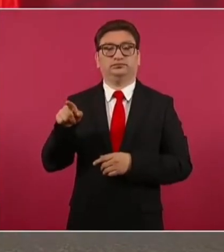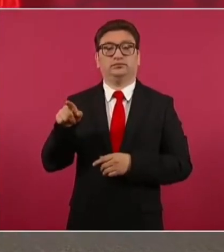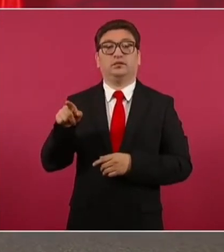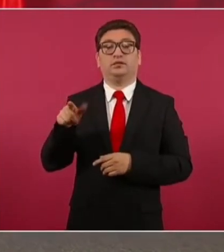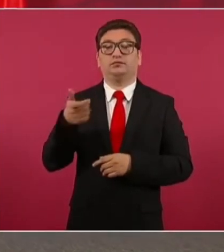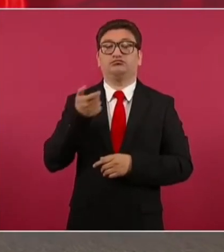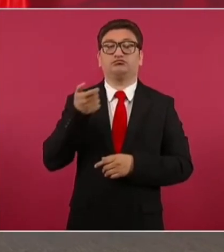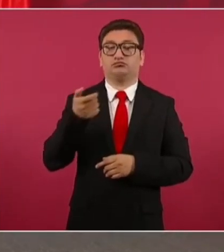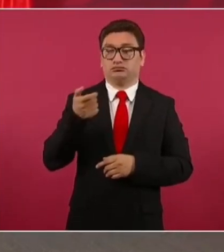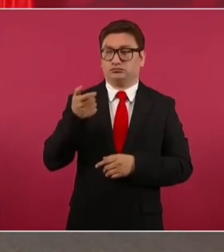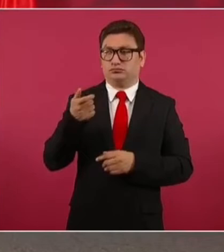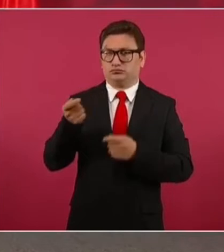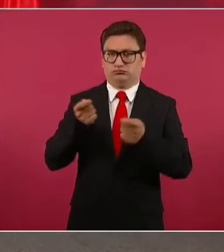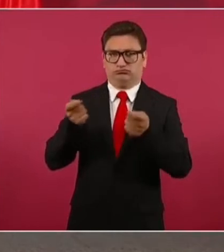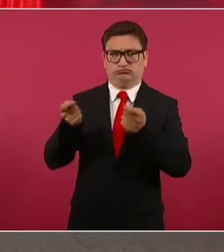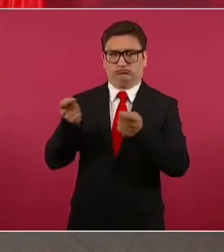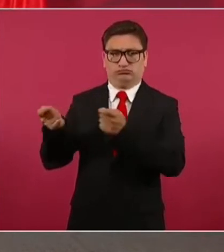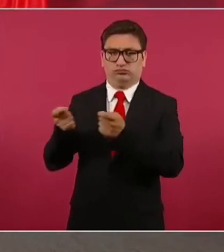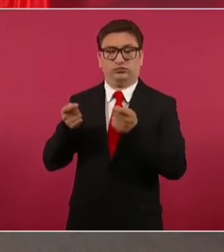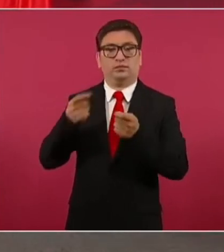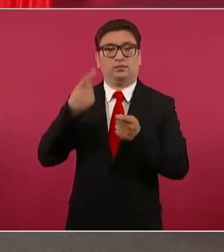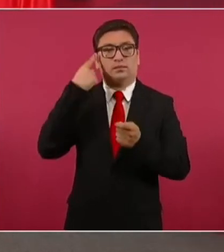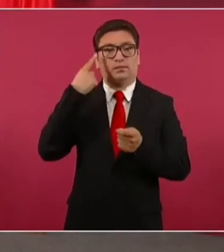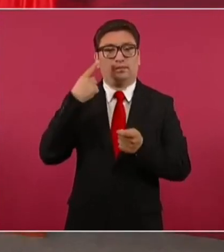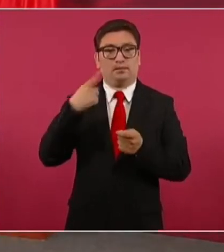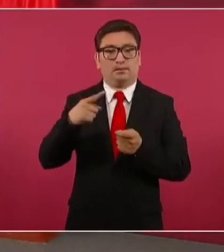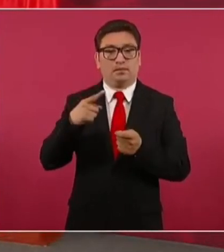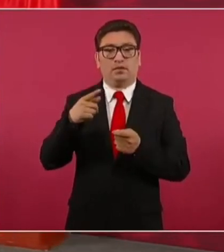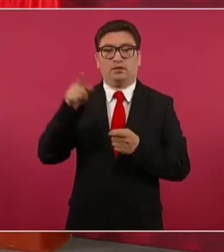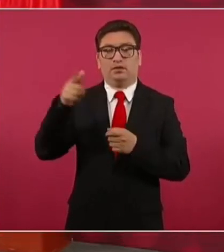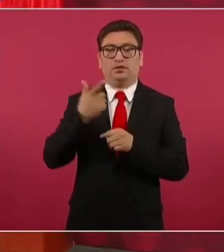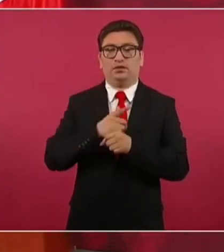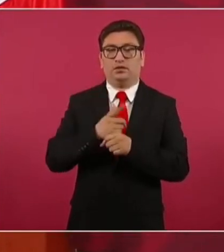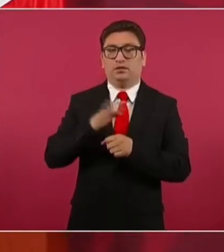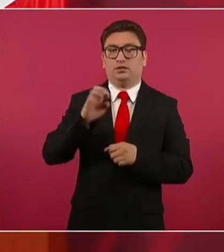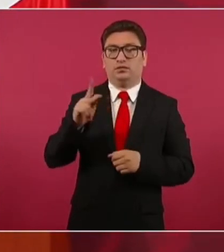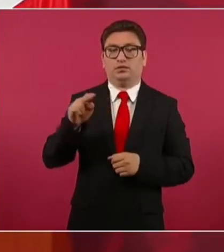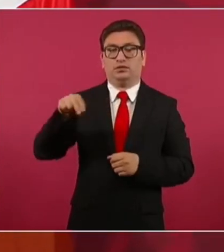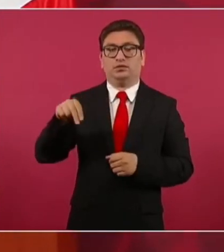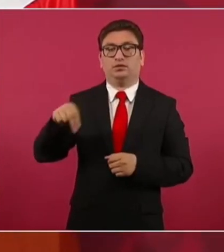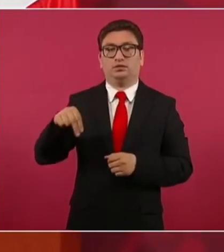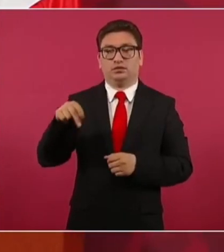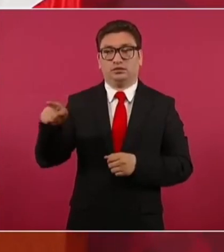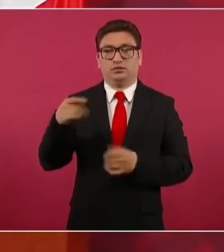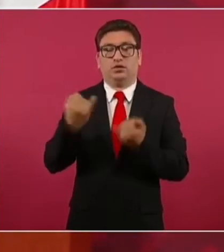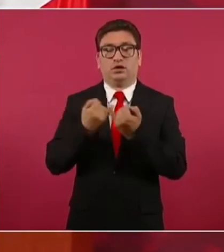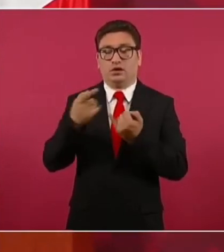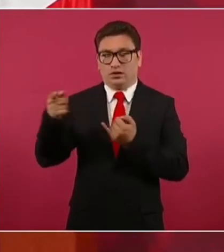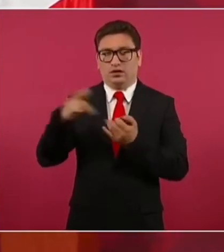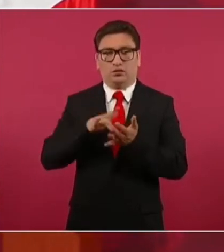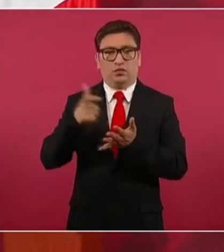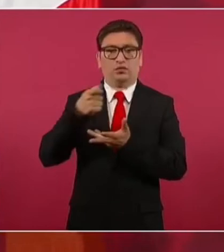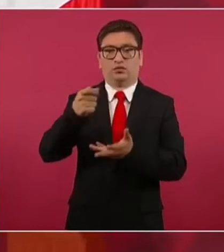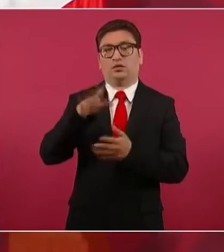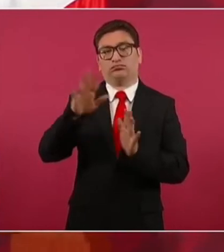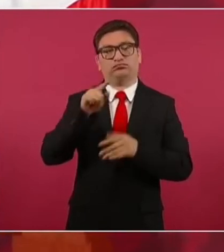manejar dinero en la campaña del licenciado Peña Nieto. Es un asunto que está viendo